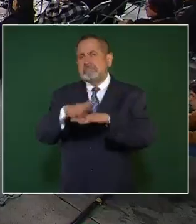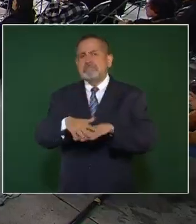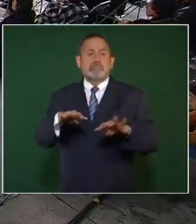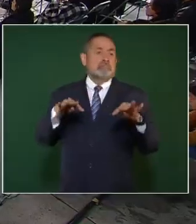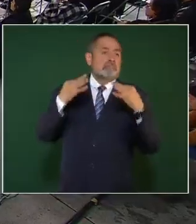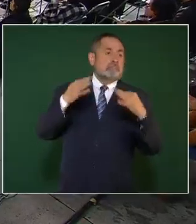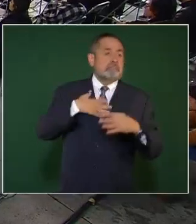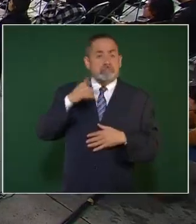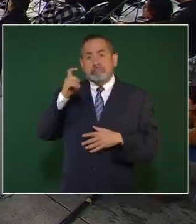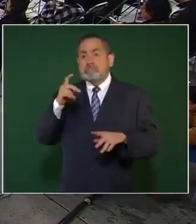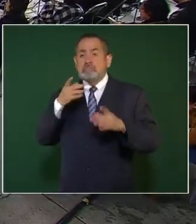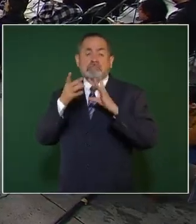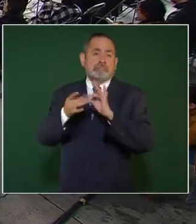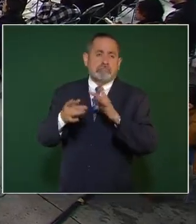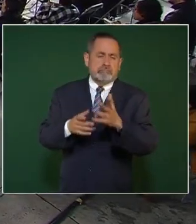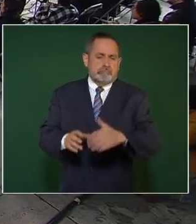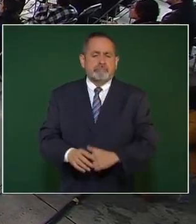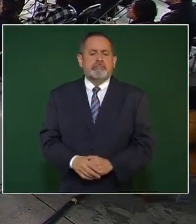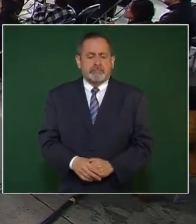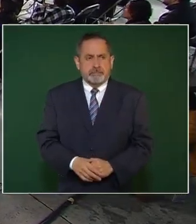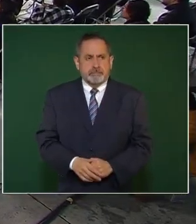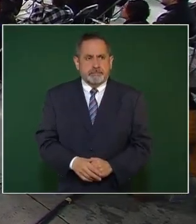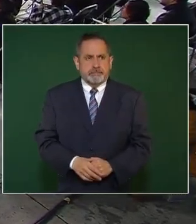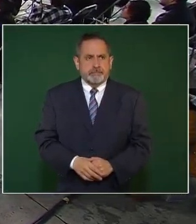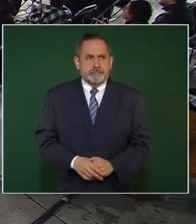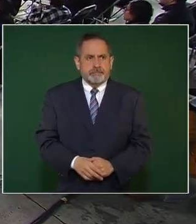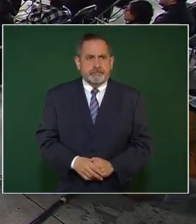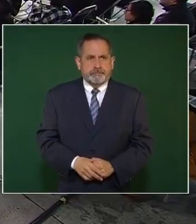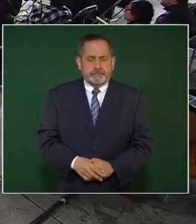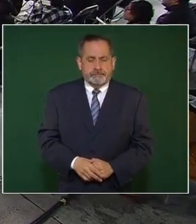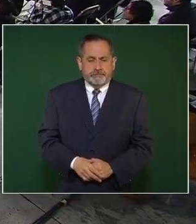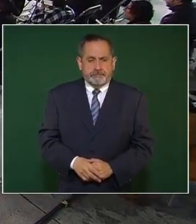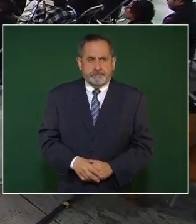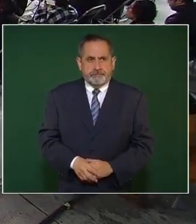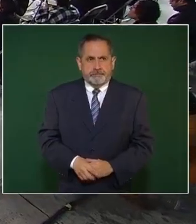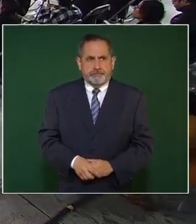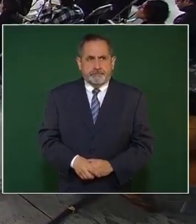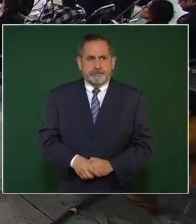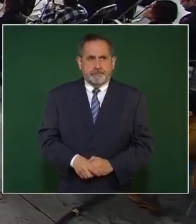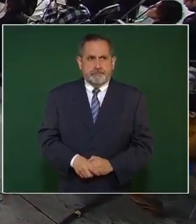gracias. Pues nada más que